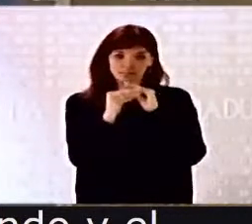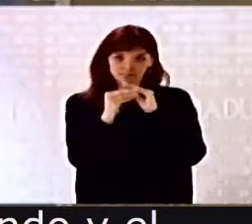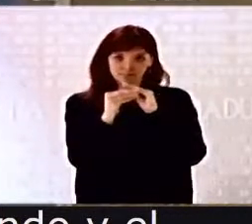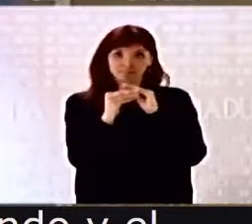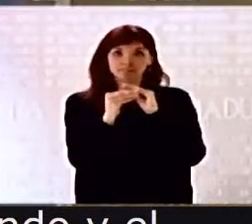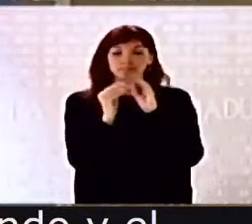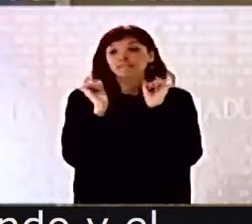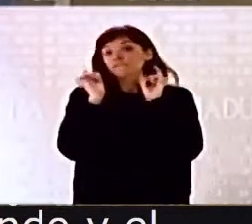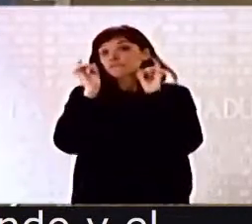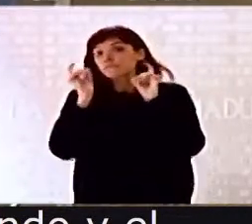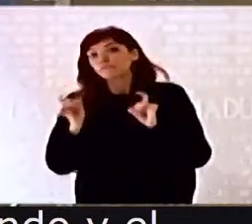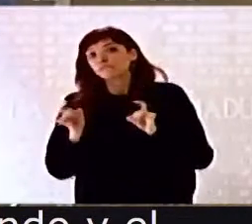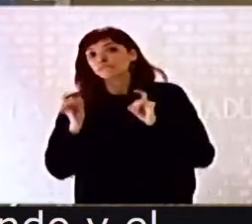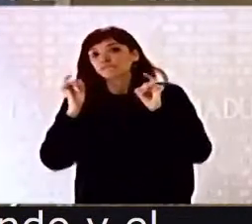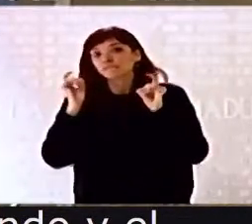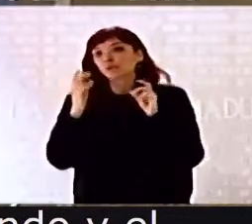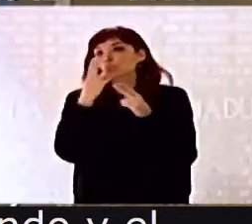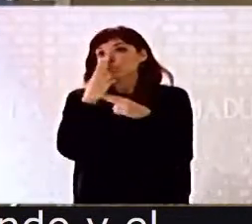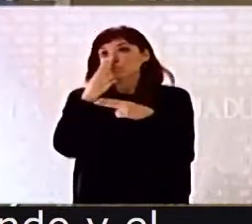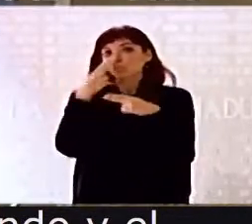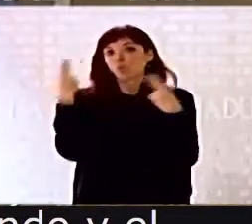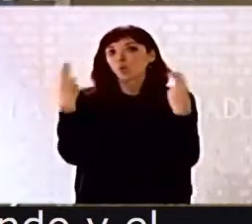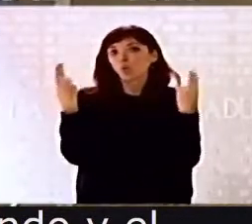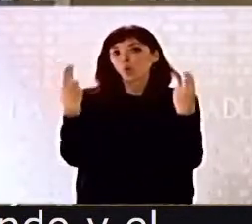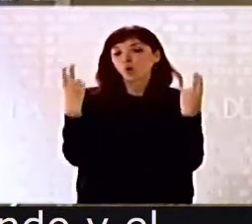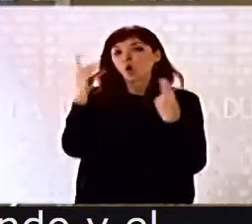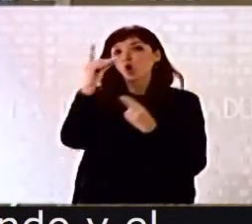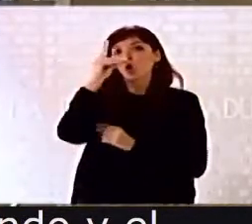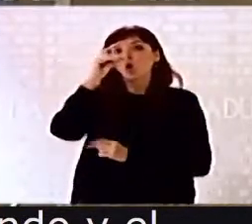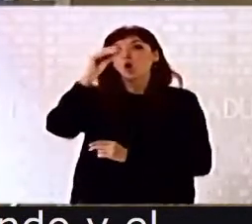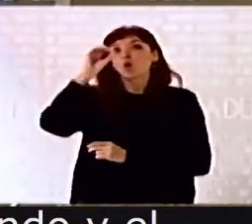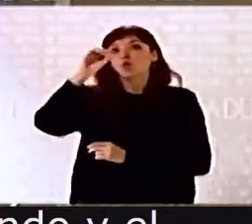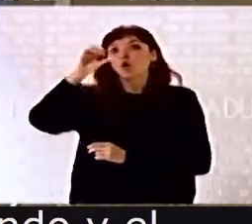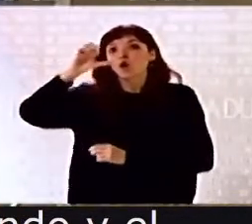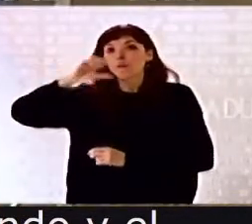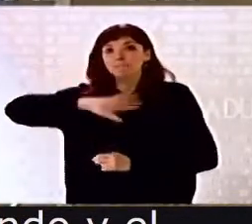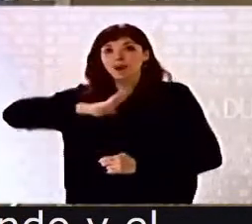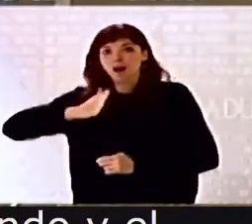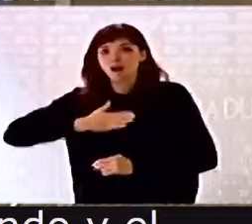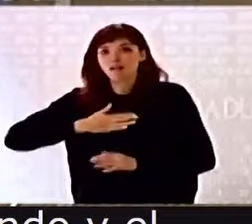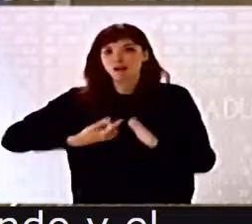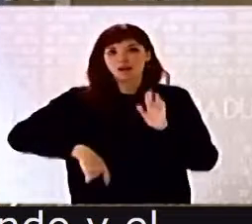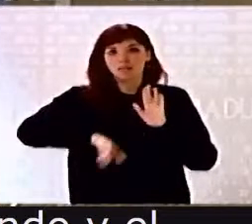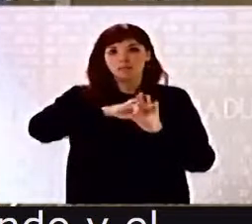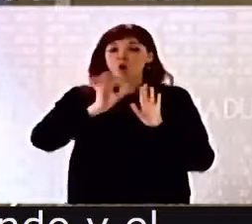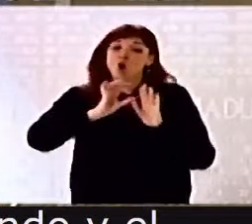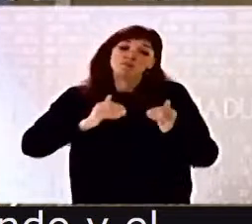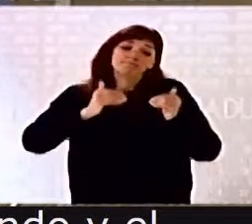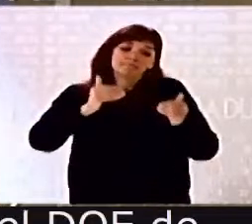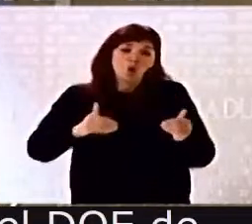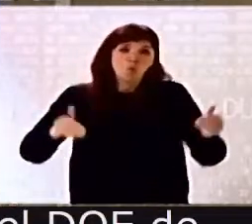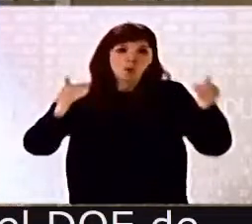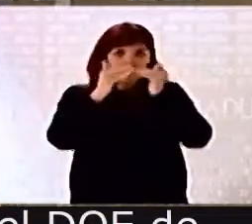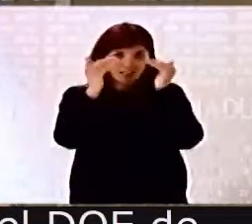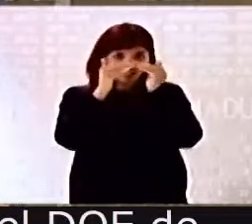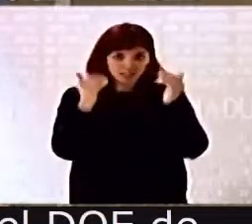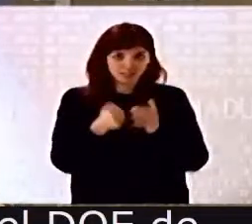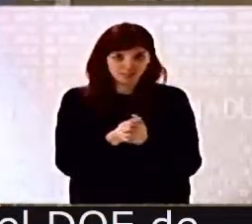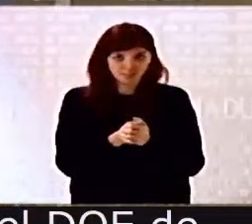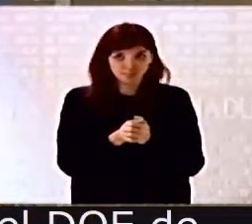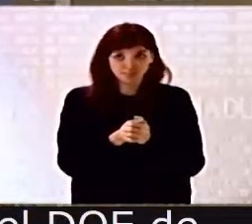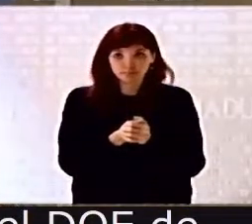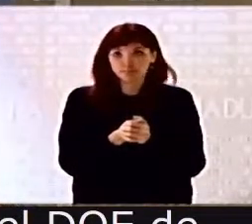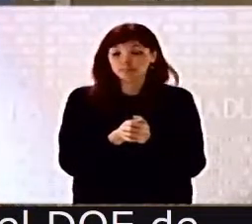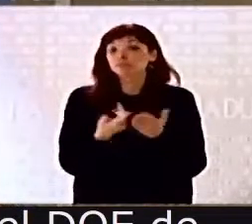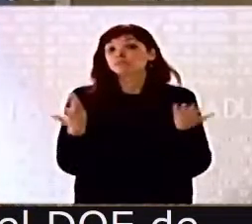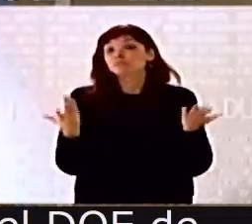Vamos a intentar que se puedan publicar en el Diario Oficial de Extremadura de mañana, como muy tarde del jueves. Pues cuando se